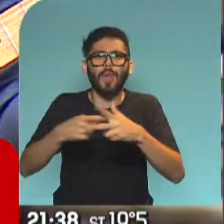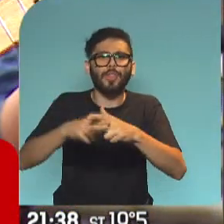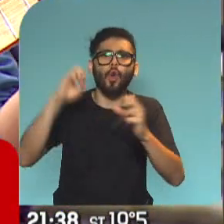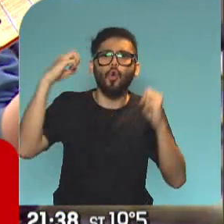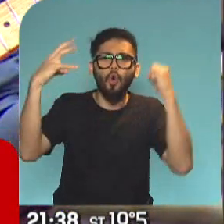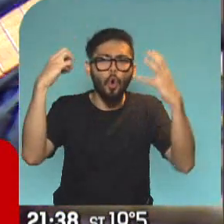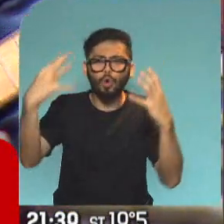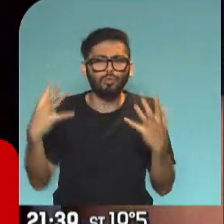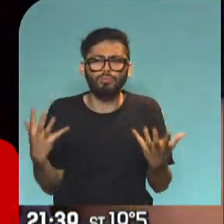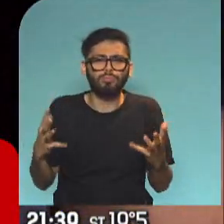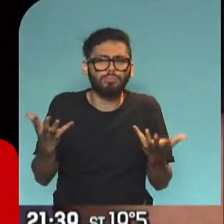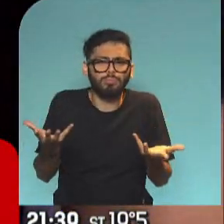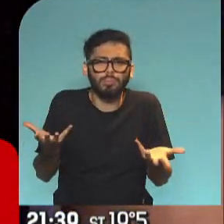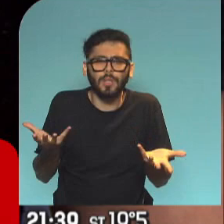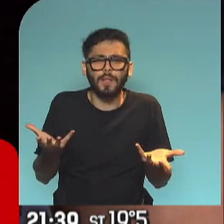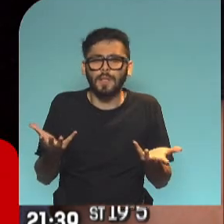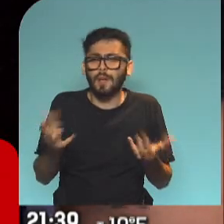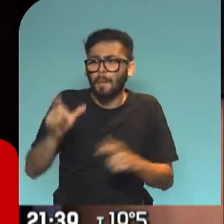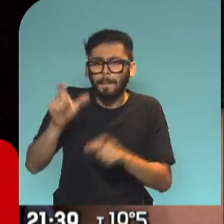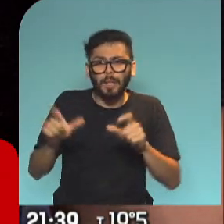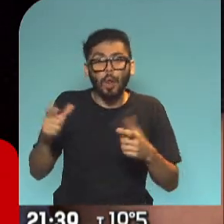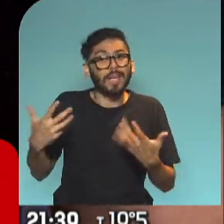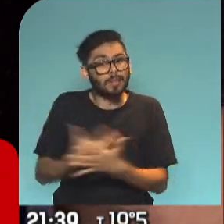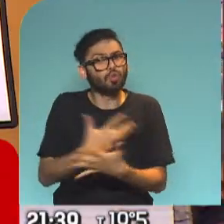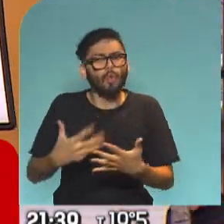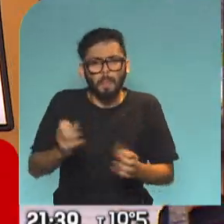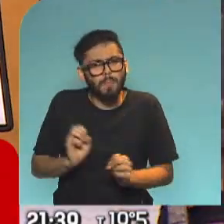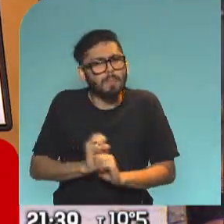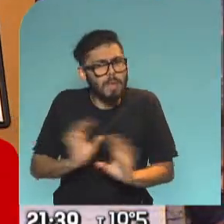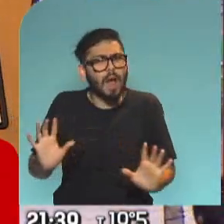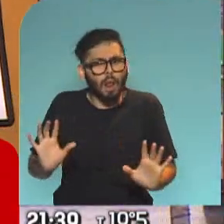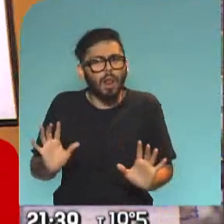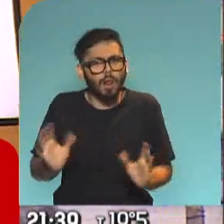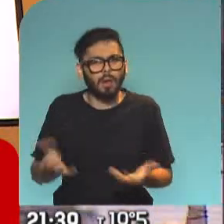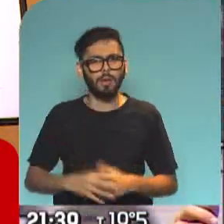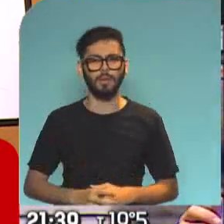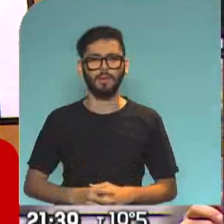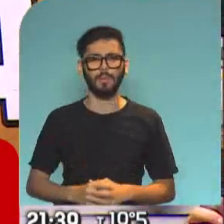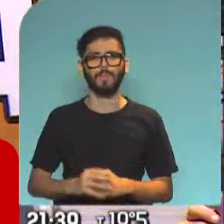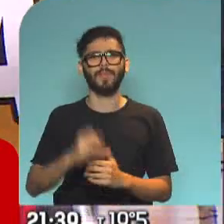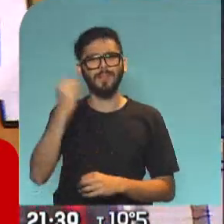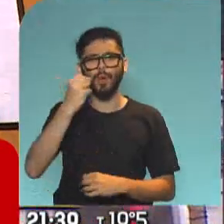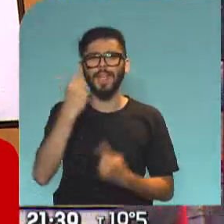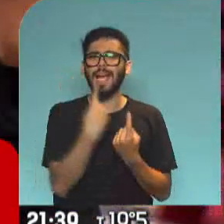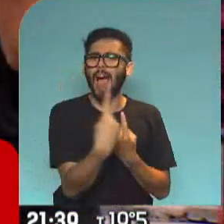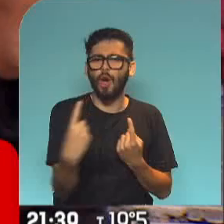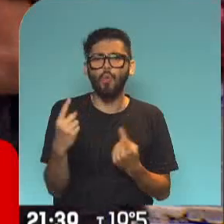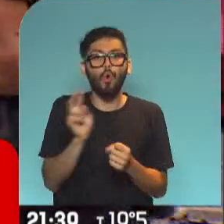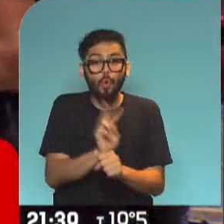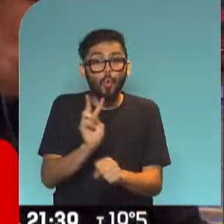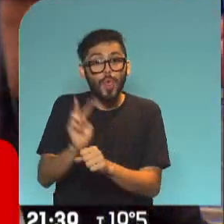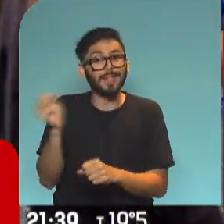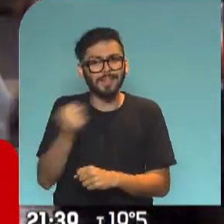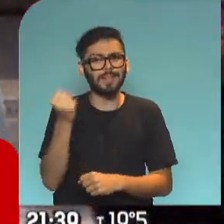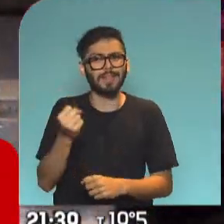hay mucha gente que realmente la está pasando muy, pero muy mal. Es muy importante que cada uno se cuide y que realmente haga las